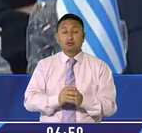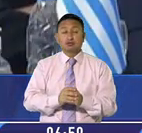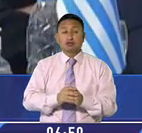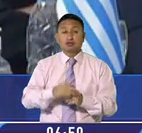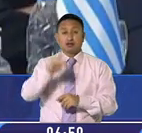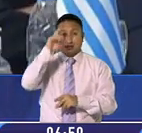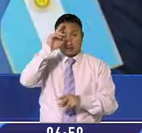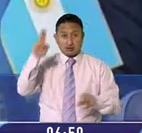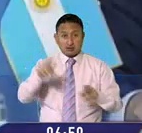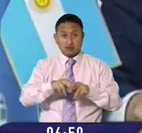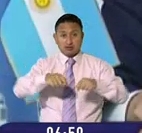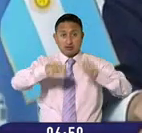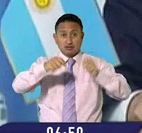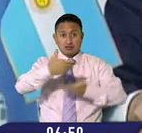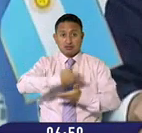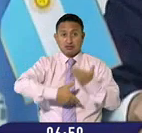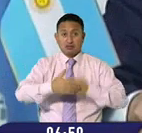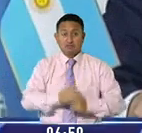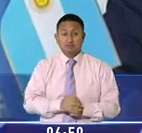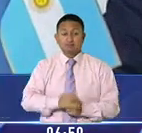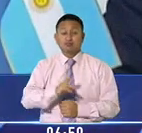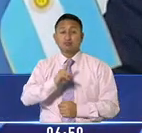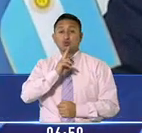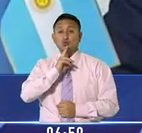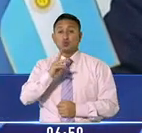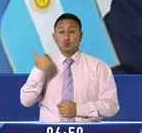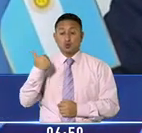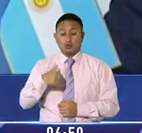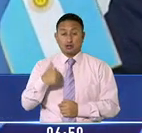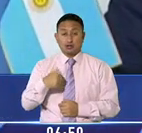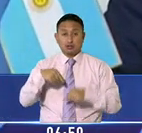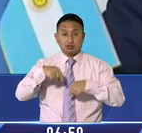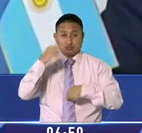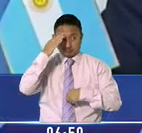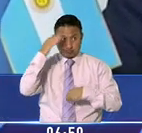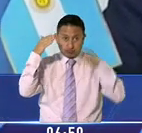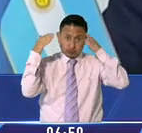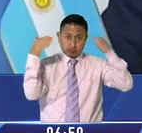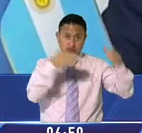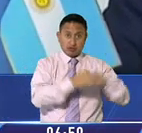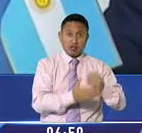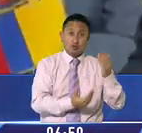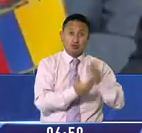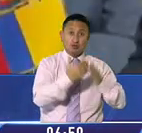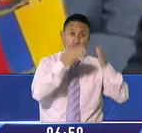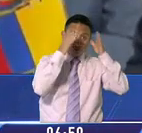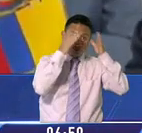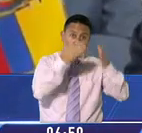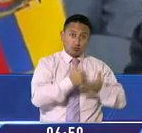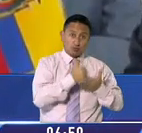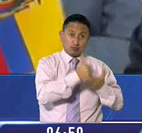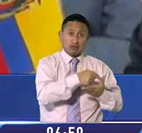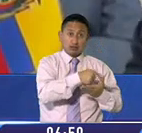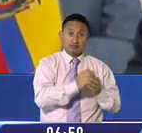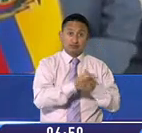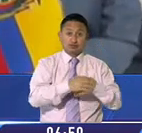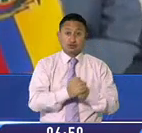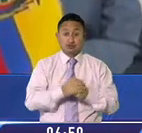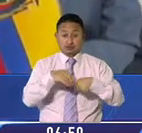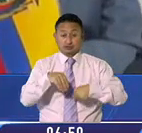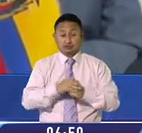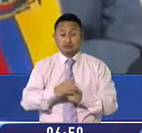Argentina también forman parte de las prioridades del nuevo canciller, quien aprovechó su estancia en Buenos Aires